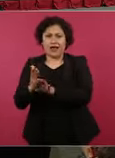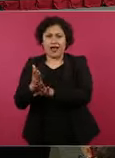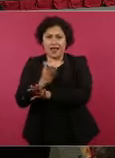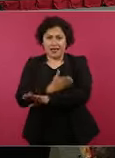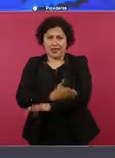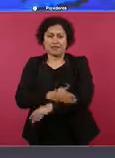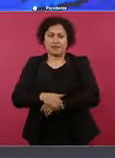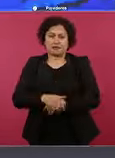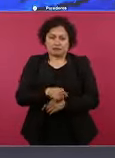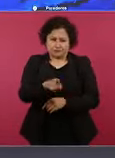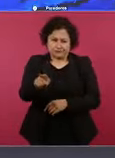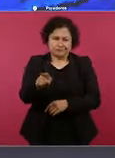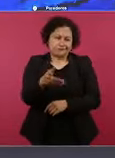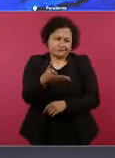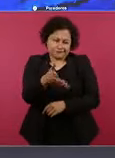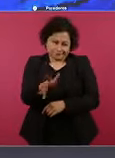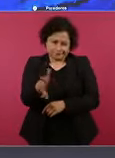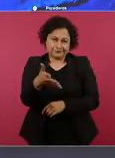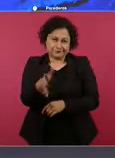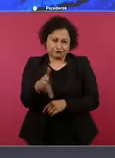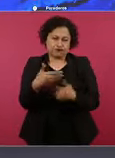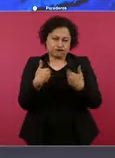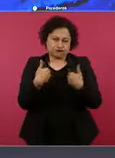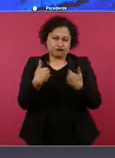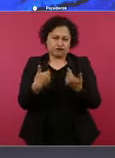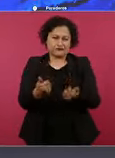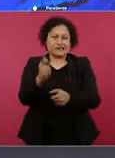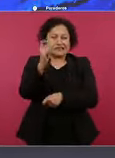Para tener una idea, en la época